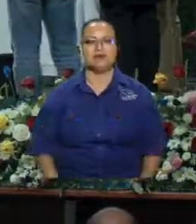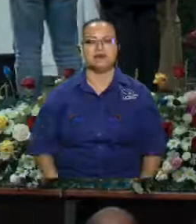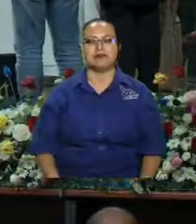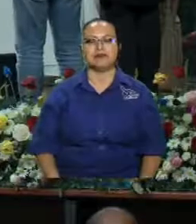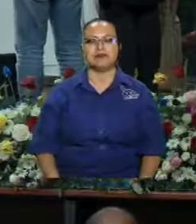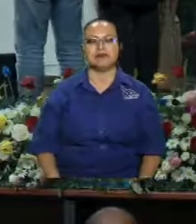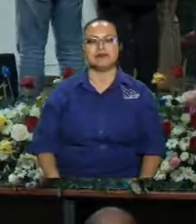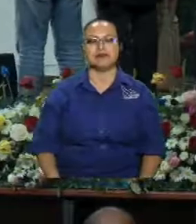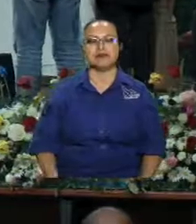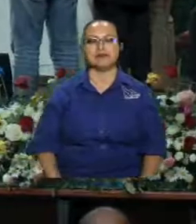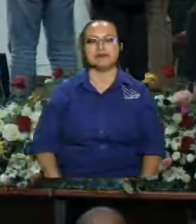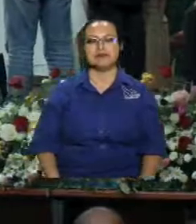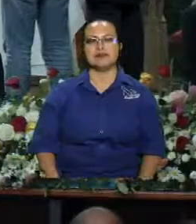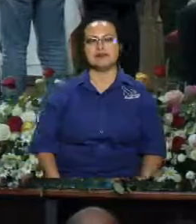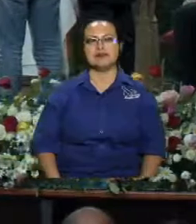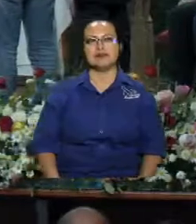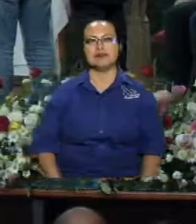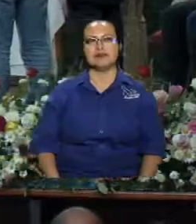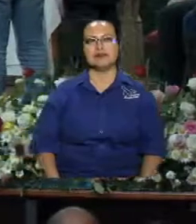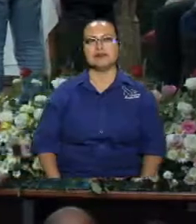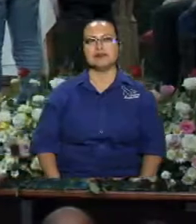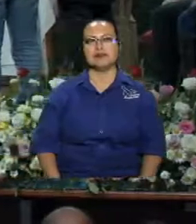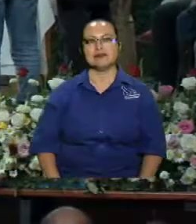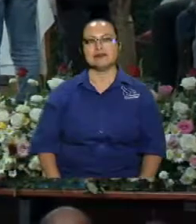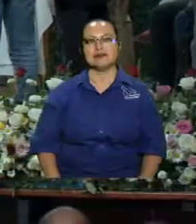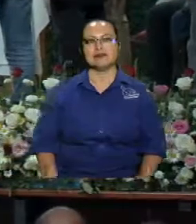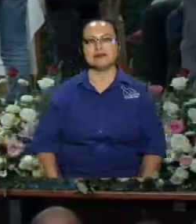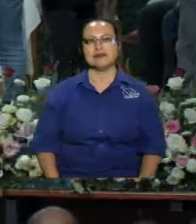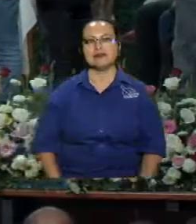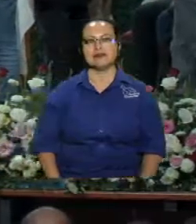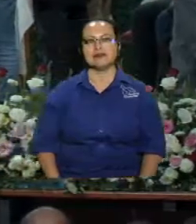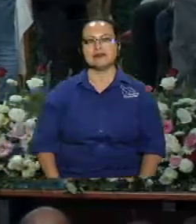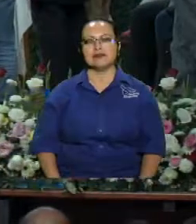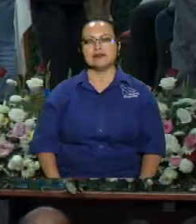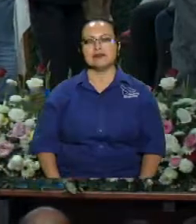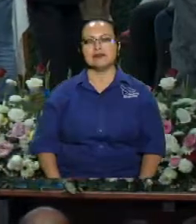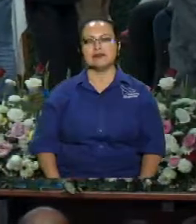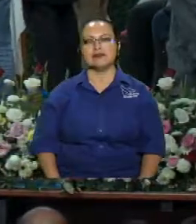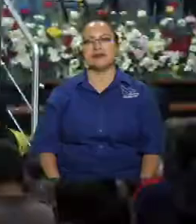Alimento, agua y luz.